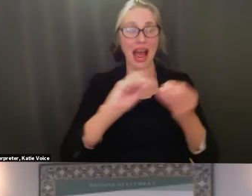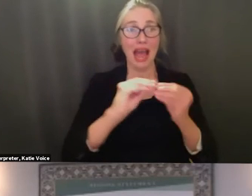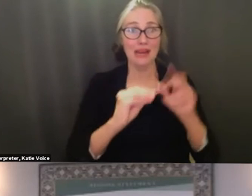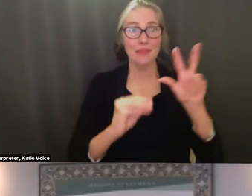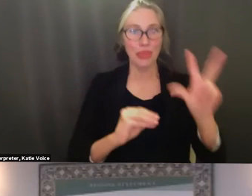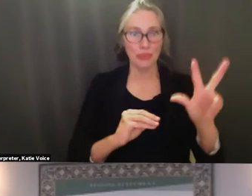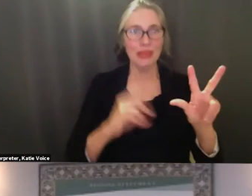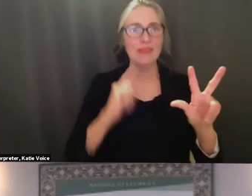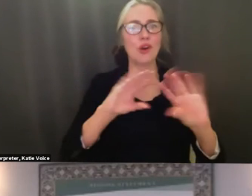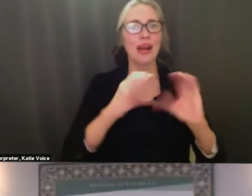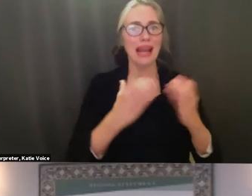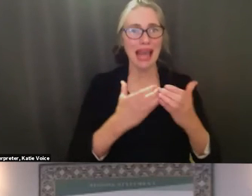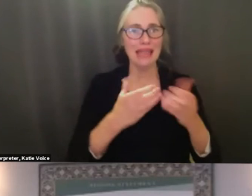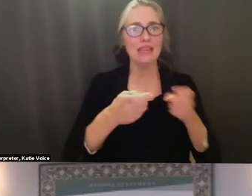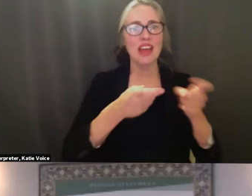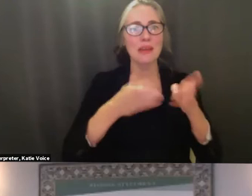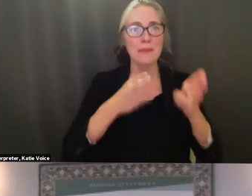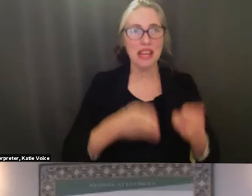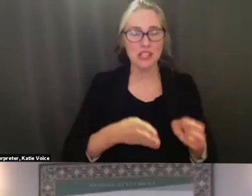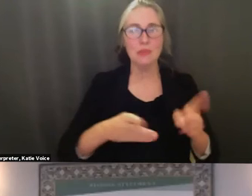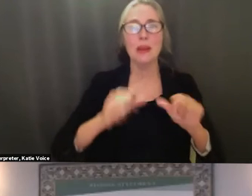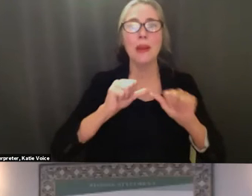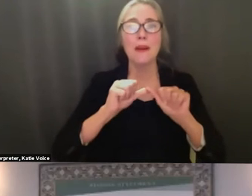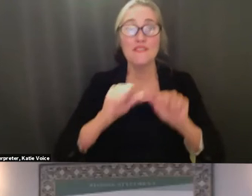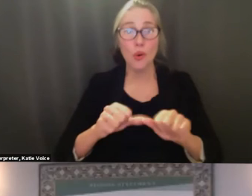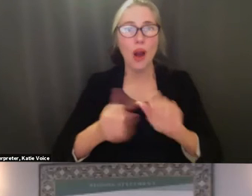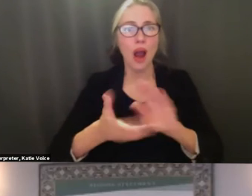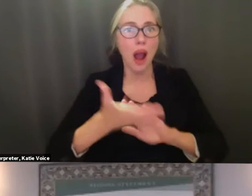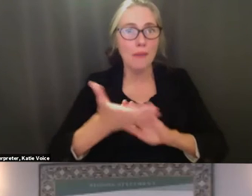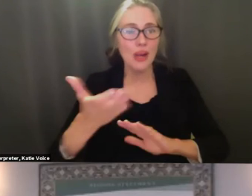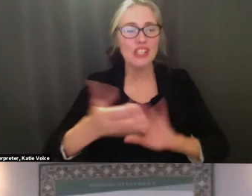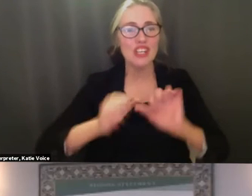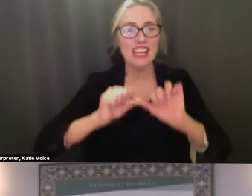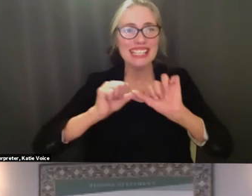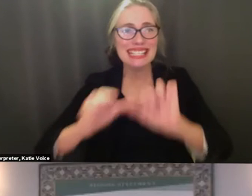respectiva descripción laboral de coordinador de operaciones y sustentabilidad?